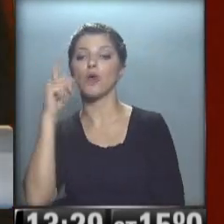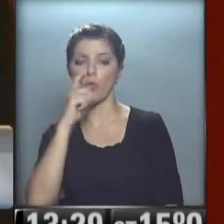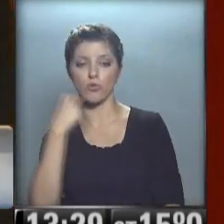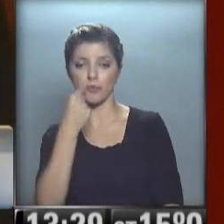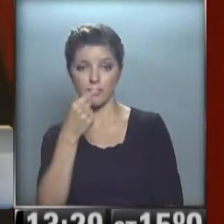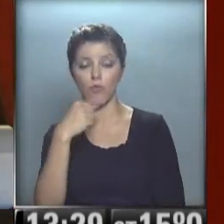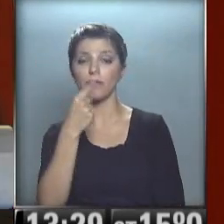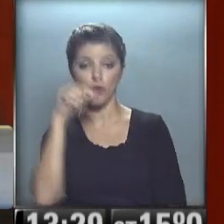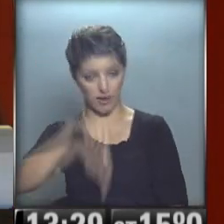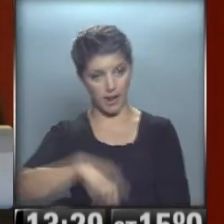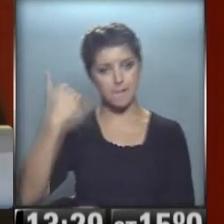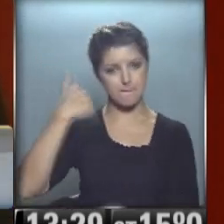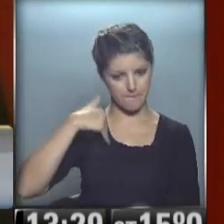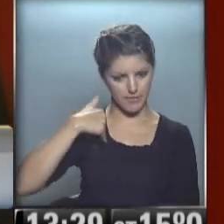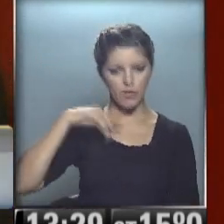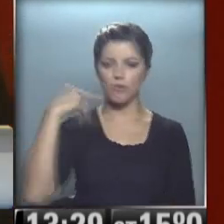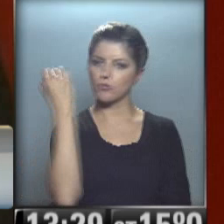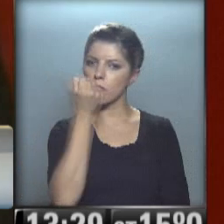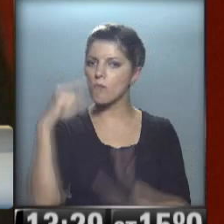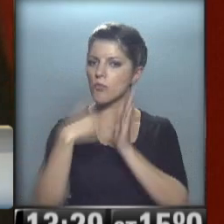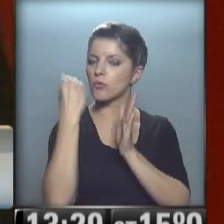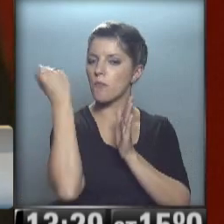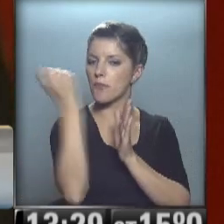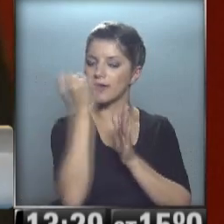país como uno de los socios clave